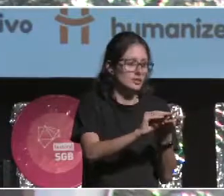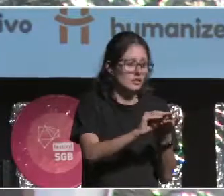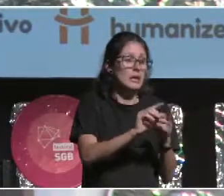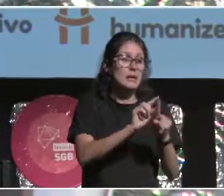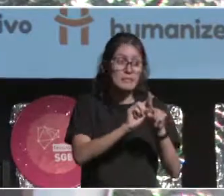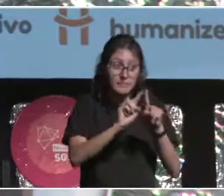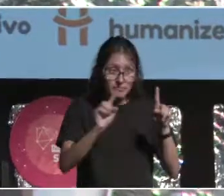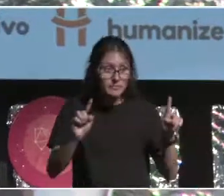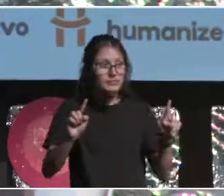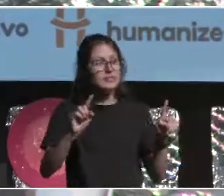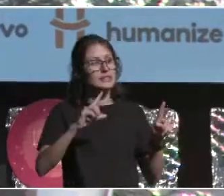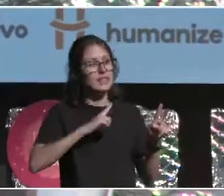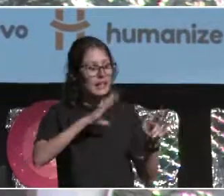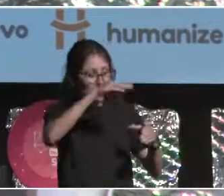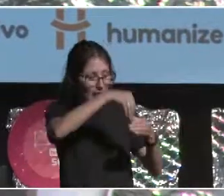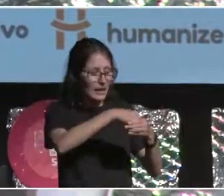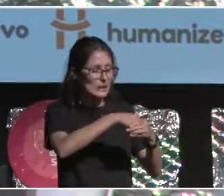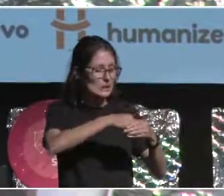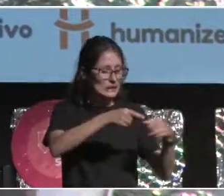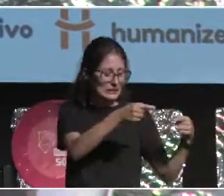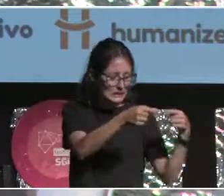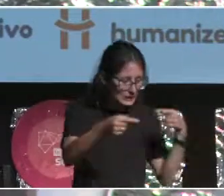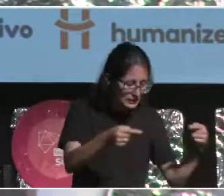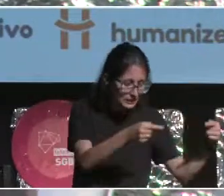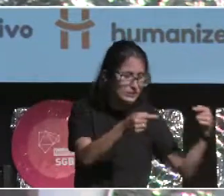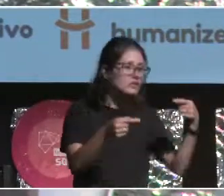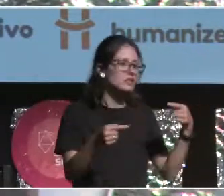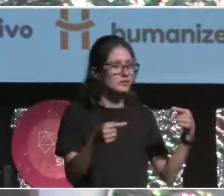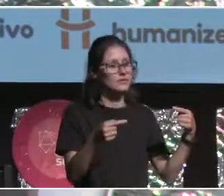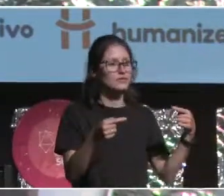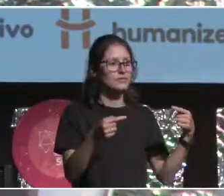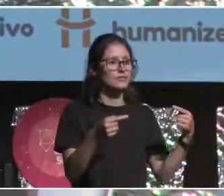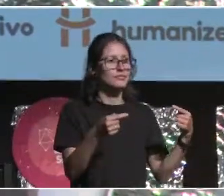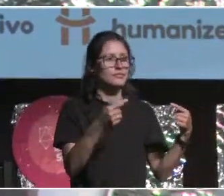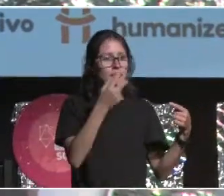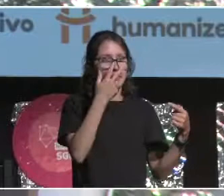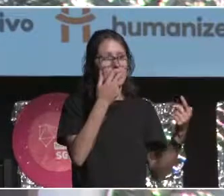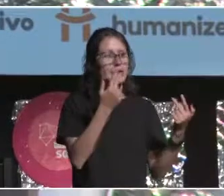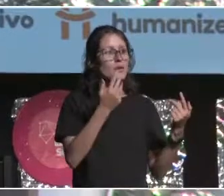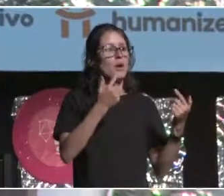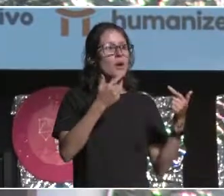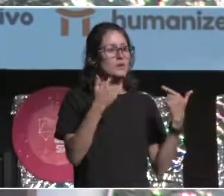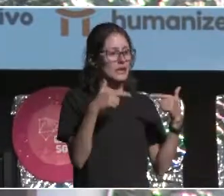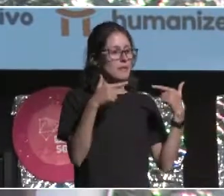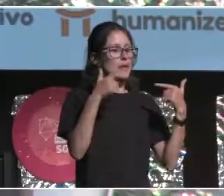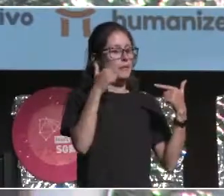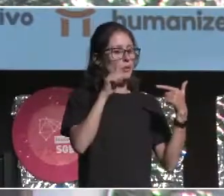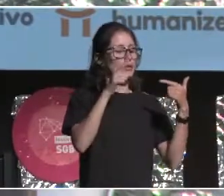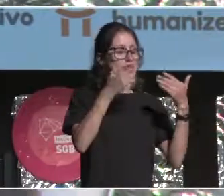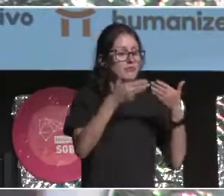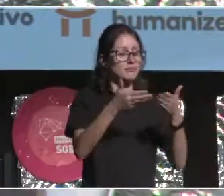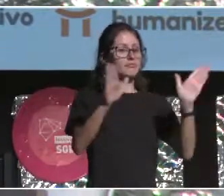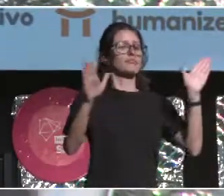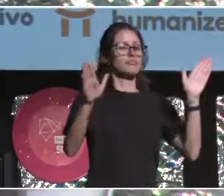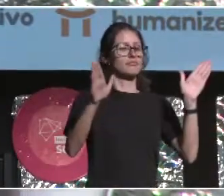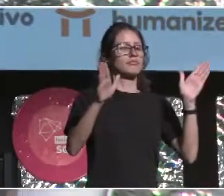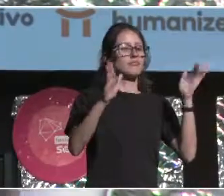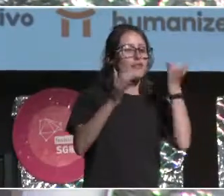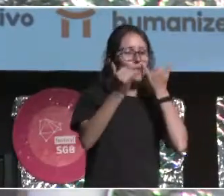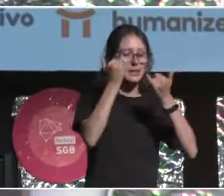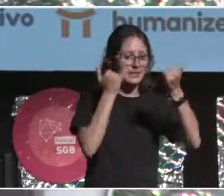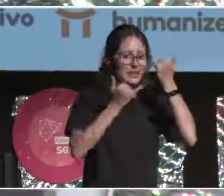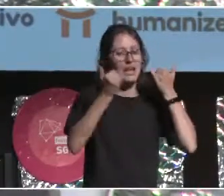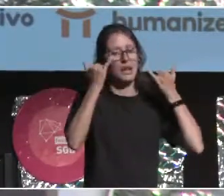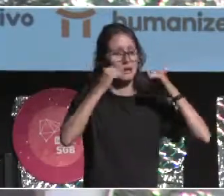Partnership. Y dentro de esa, digamos que ese ejercicio de trabajar para abrir los datos, pues hay gobiernos que lo han hecho un poco